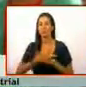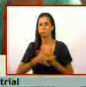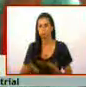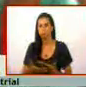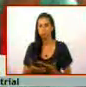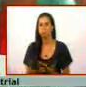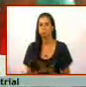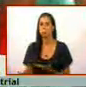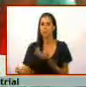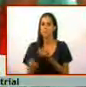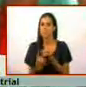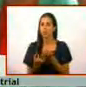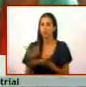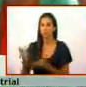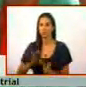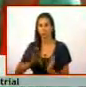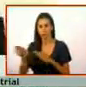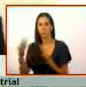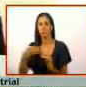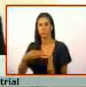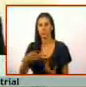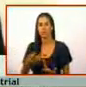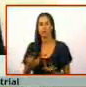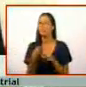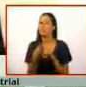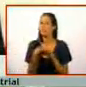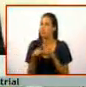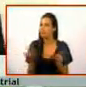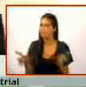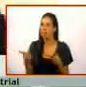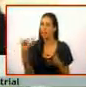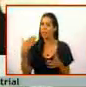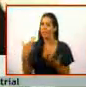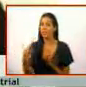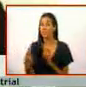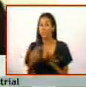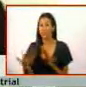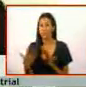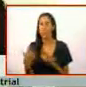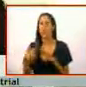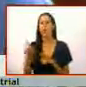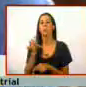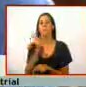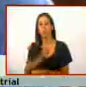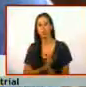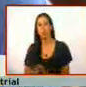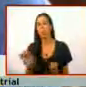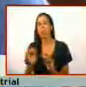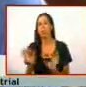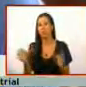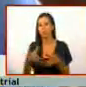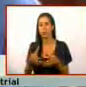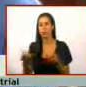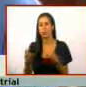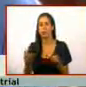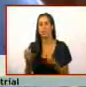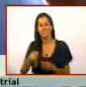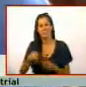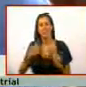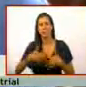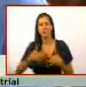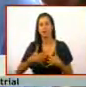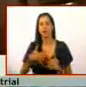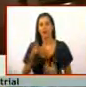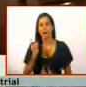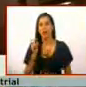de complementariedad, que es lo que nos diferencia de las relaciones que hemos tenido antes con otros países y con otros grupos económicos. Esta empresa tiene